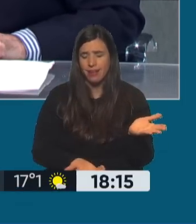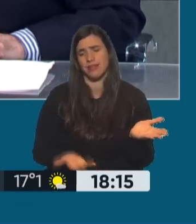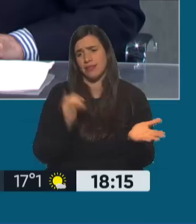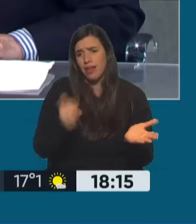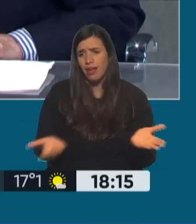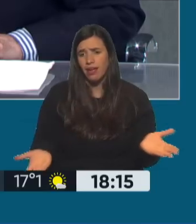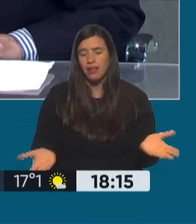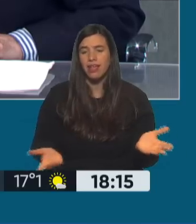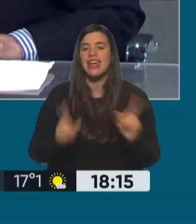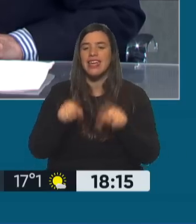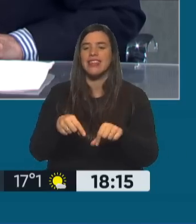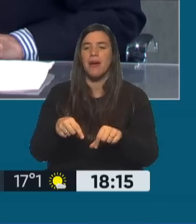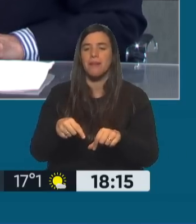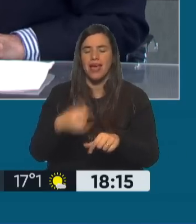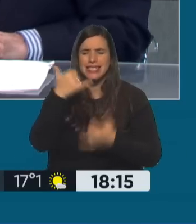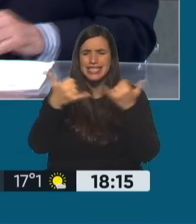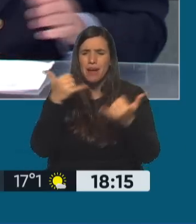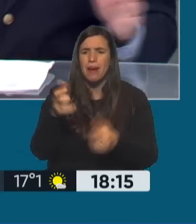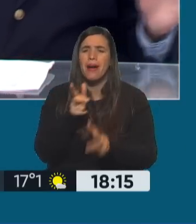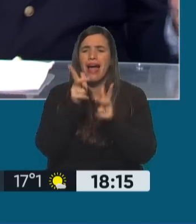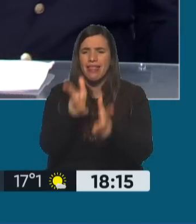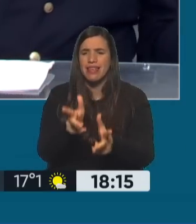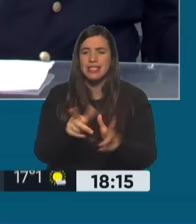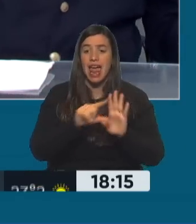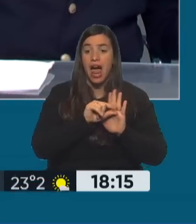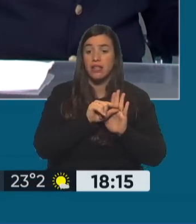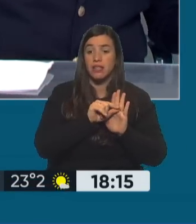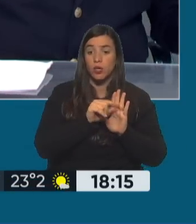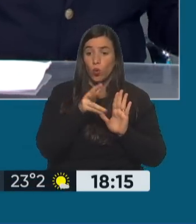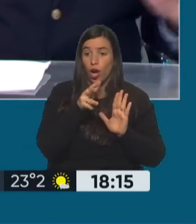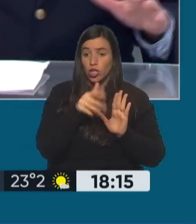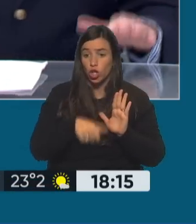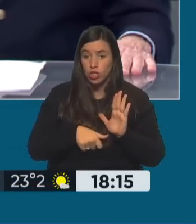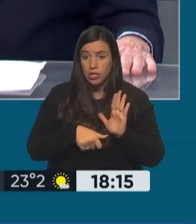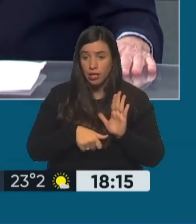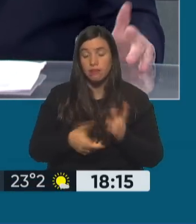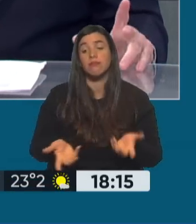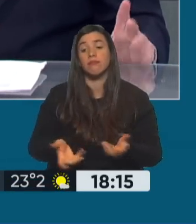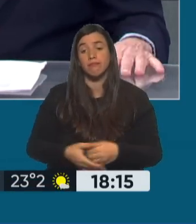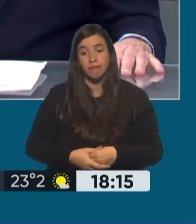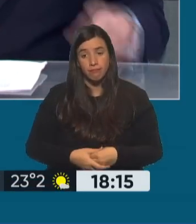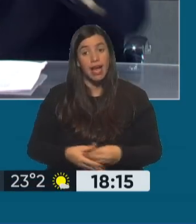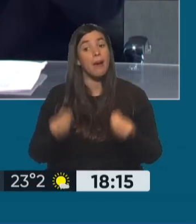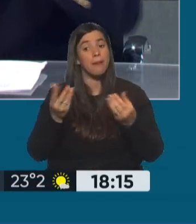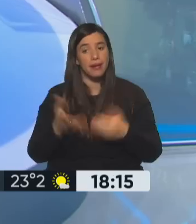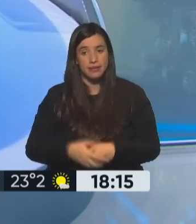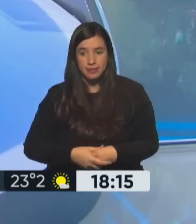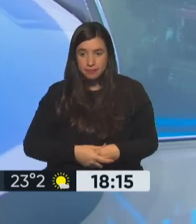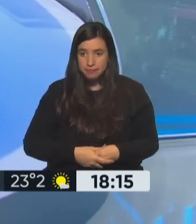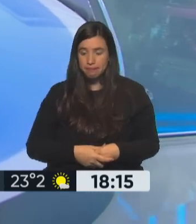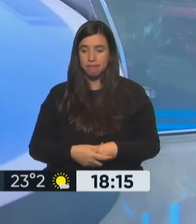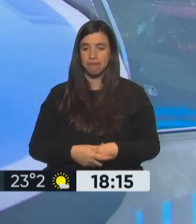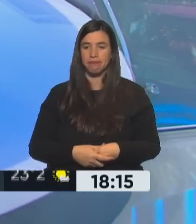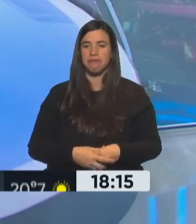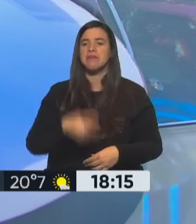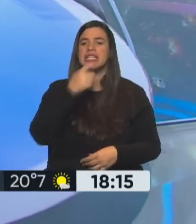el artículo 14? Bueno. Papá! Pero y te doy un elemento más directo. ¿No? Y si hablamos de la desvalorización